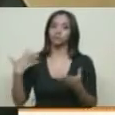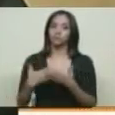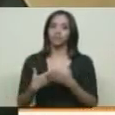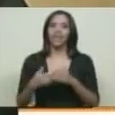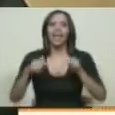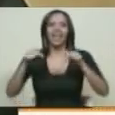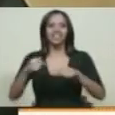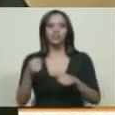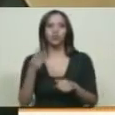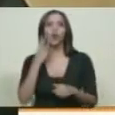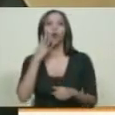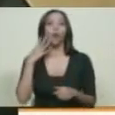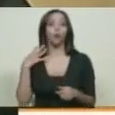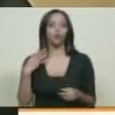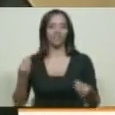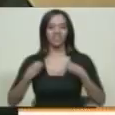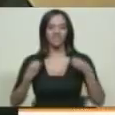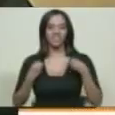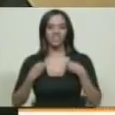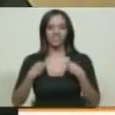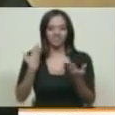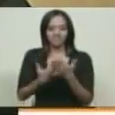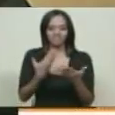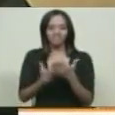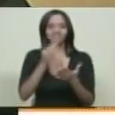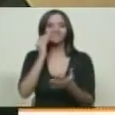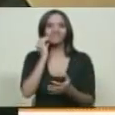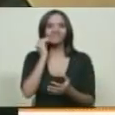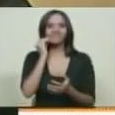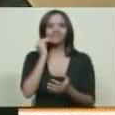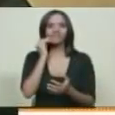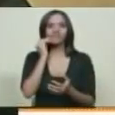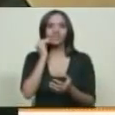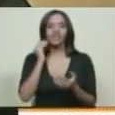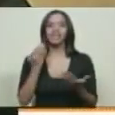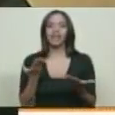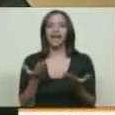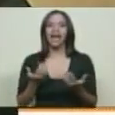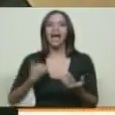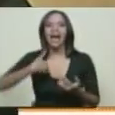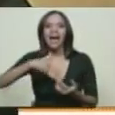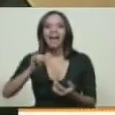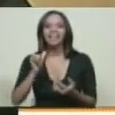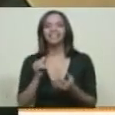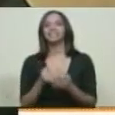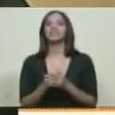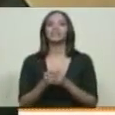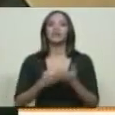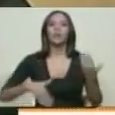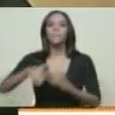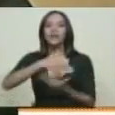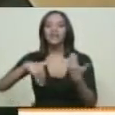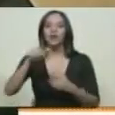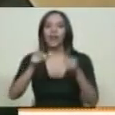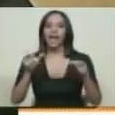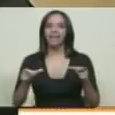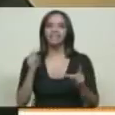vivirlo, yo creo que también tenemos que hacerlo, compartir con la gente, ¿no? La gente desde su